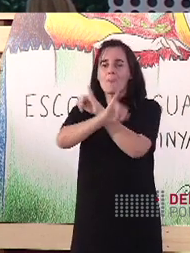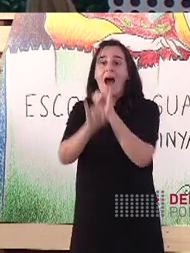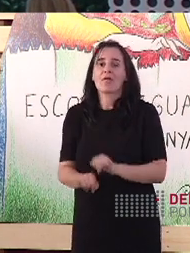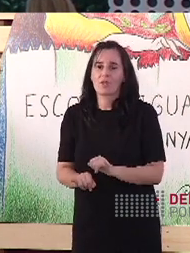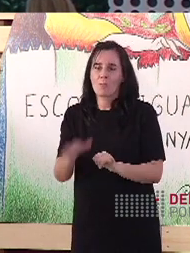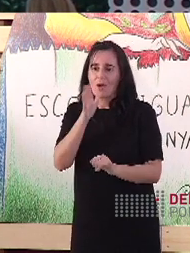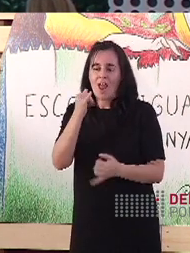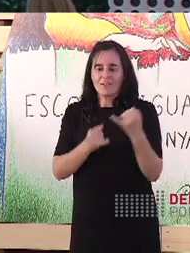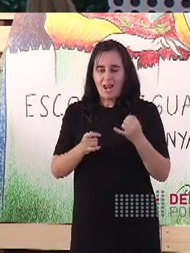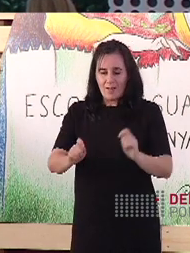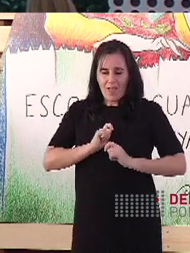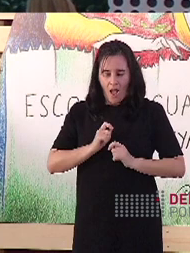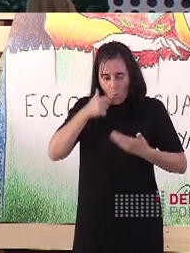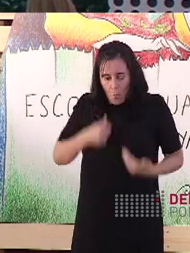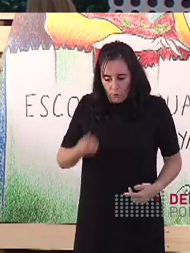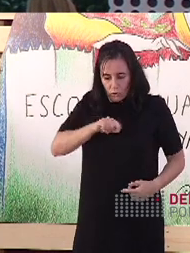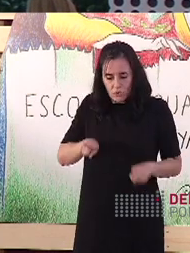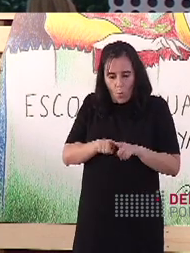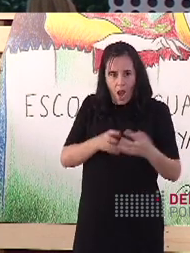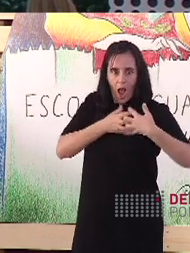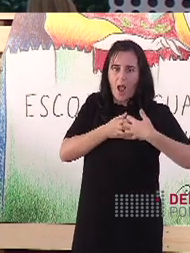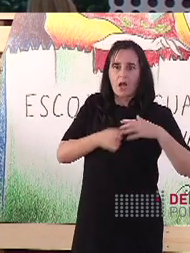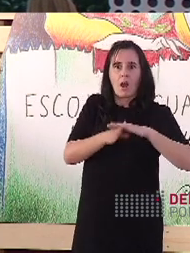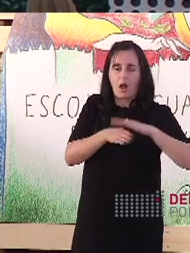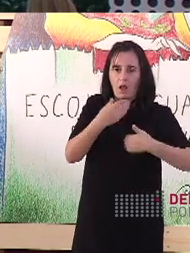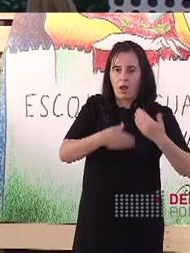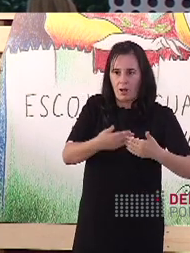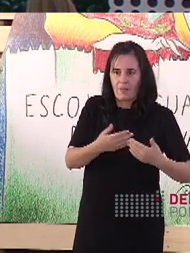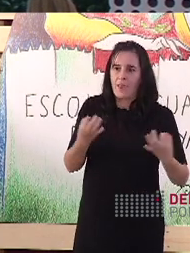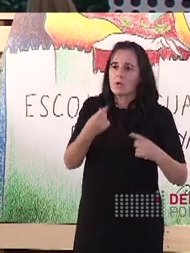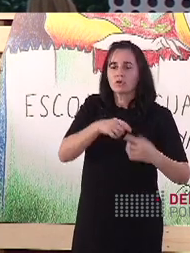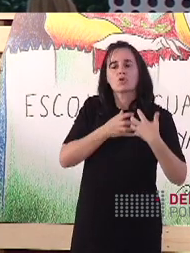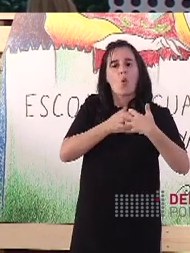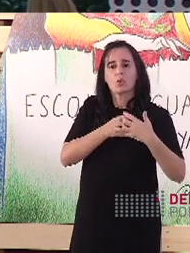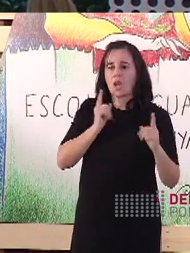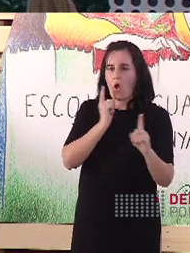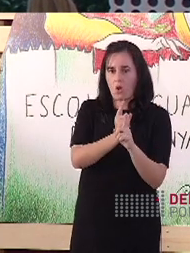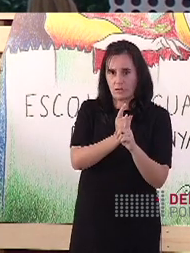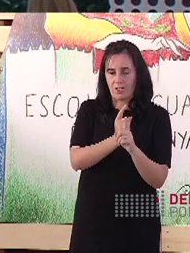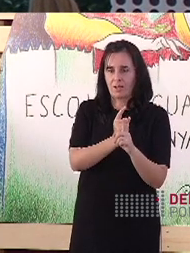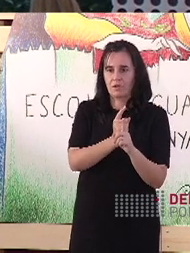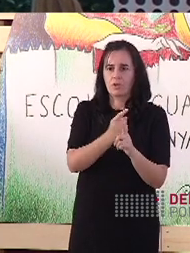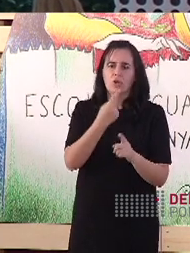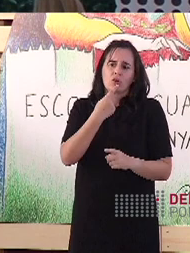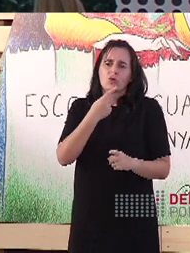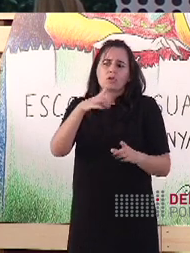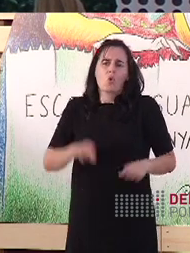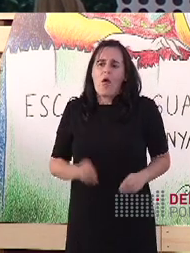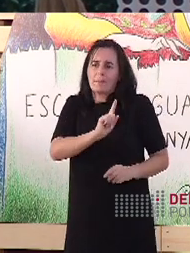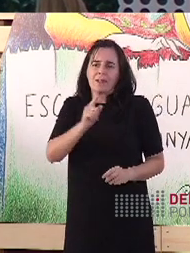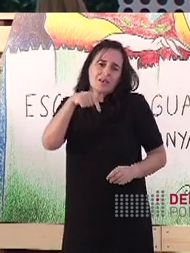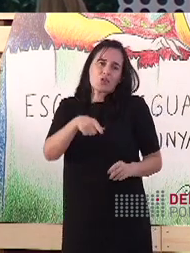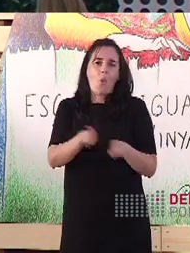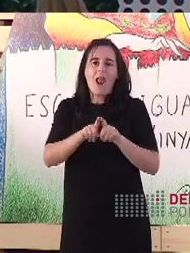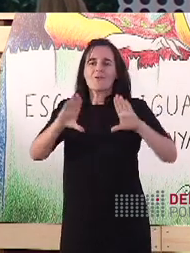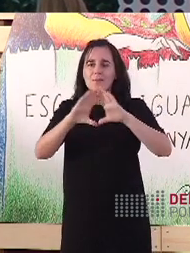mujeres. Y nada más, tenemos que seguir luchando contra ella y que no nos vendan que eso es feminista, porque desde luego no lo es. Y para nosotras,